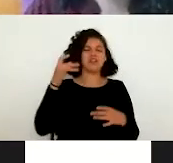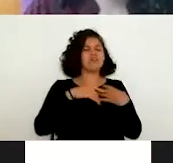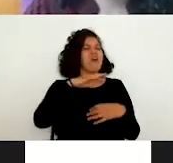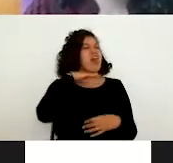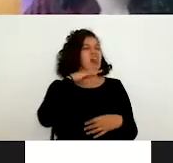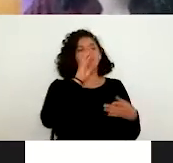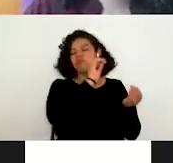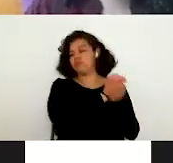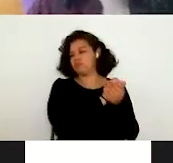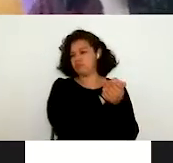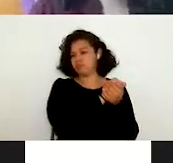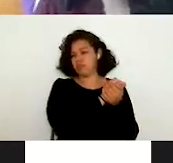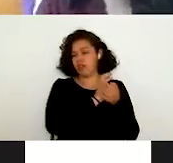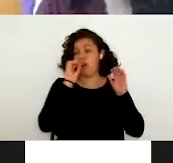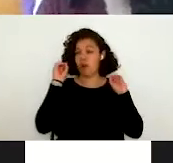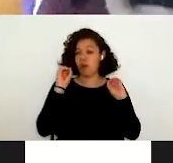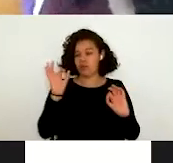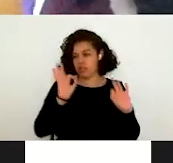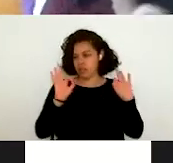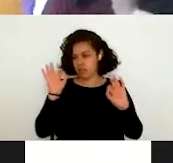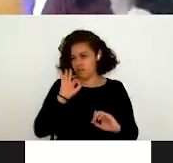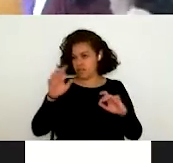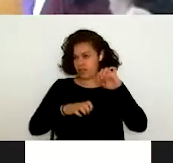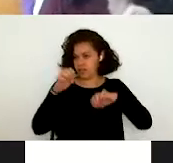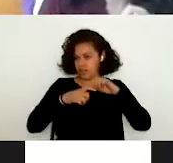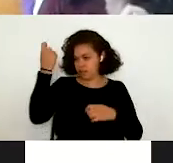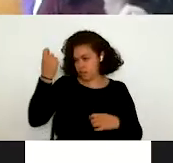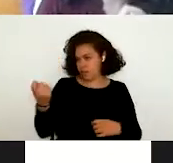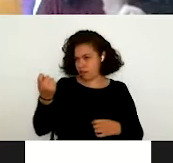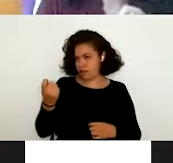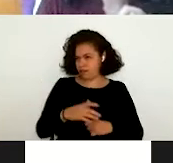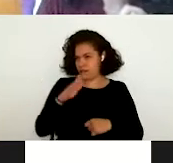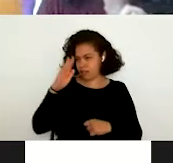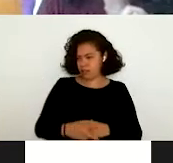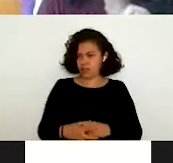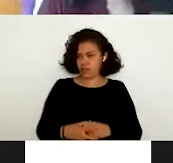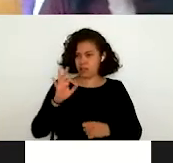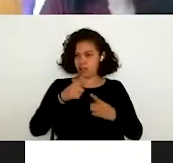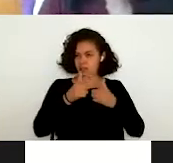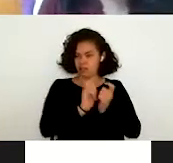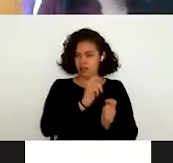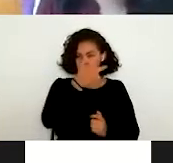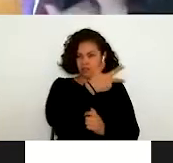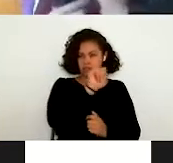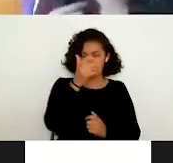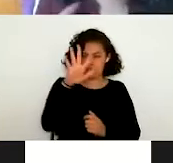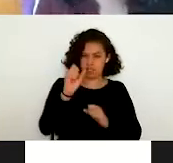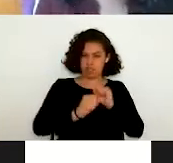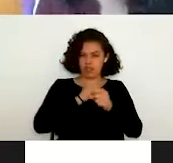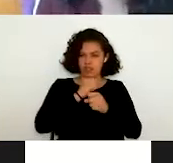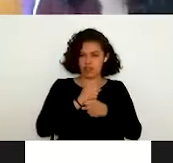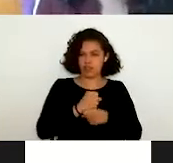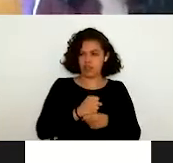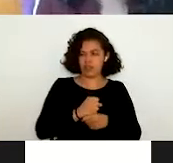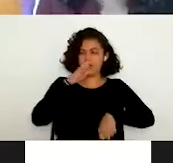atención como a algún rango de edad menor, ¿no? Alguna población, no sé, de 8 a 10 años, ¿no? Sería